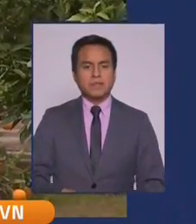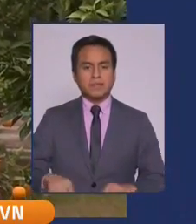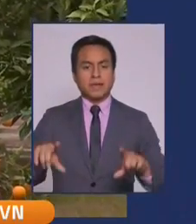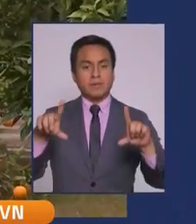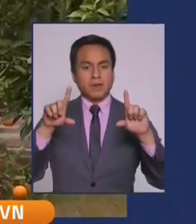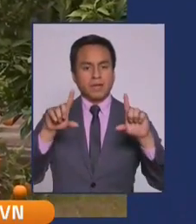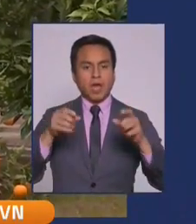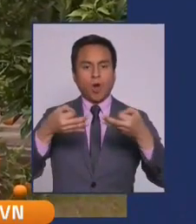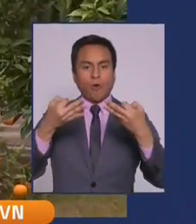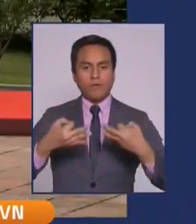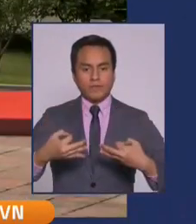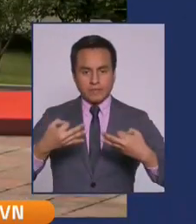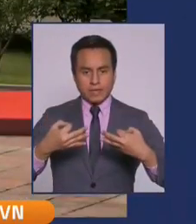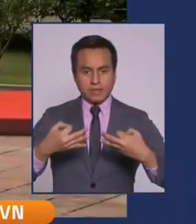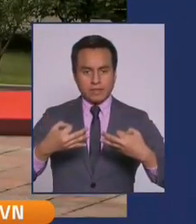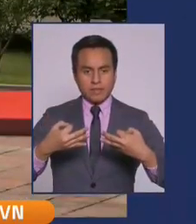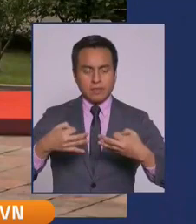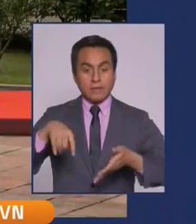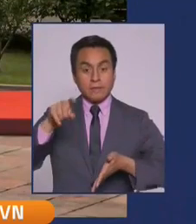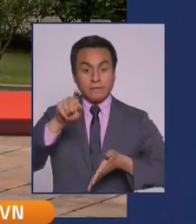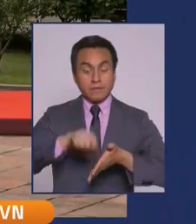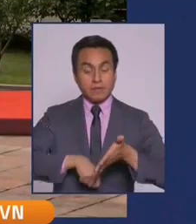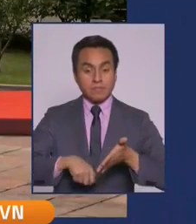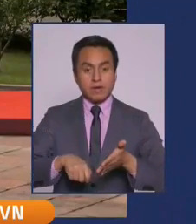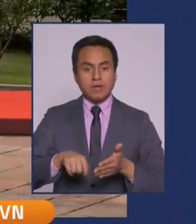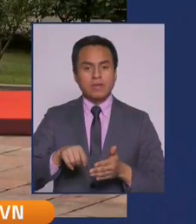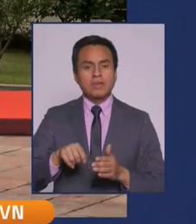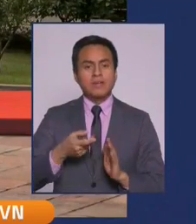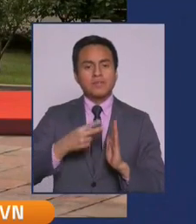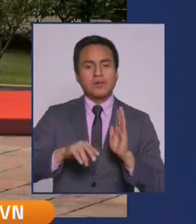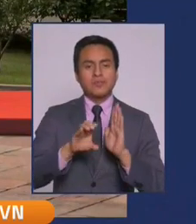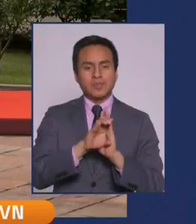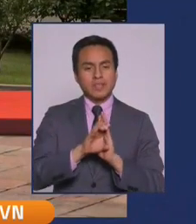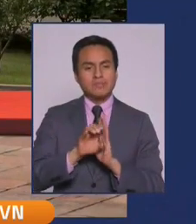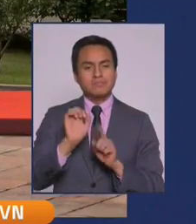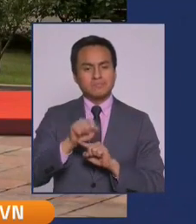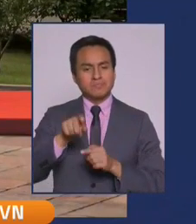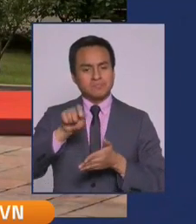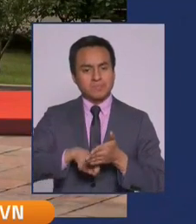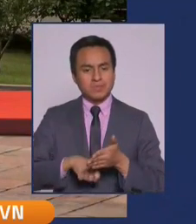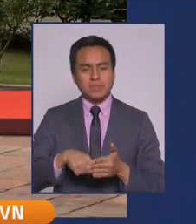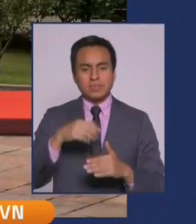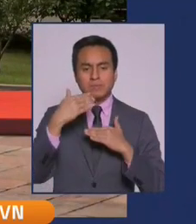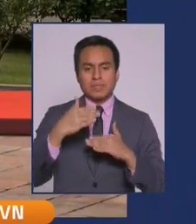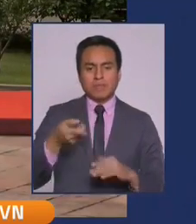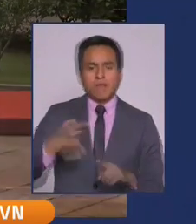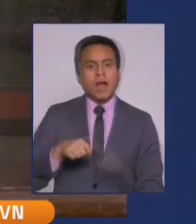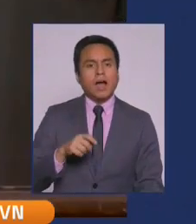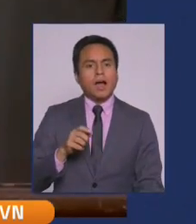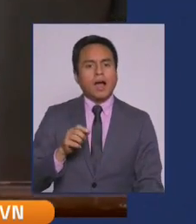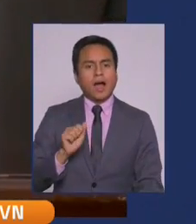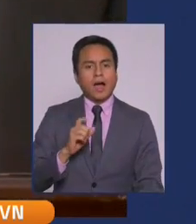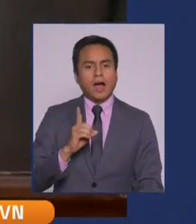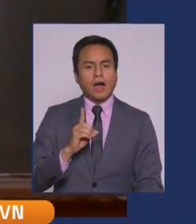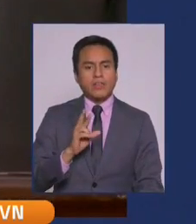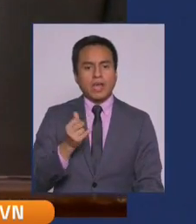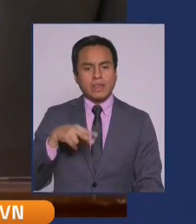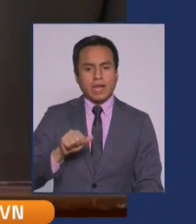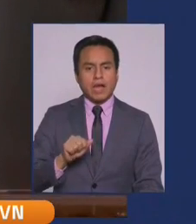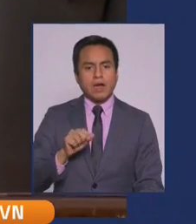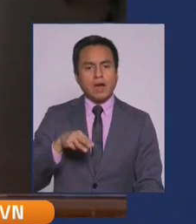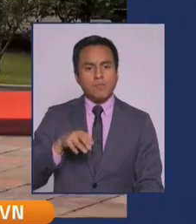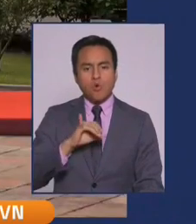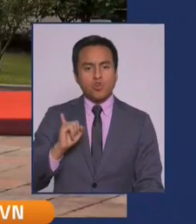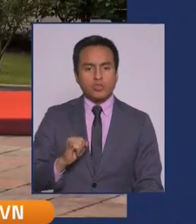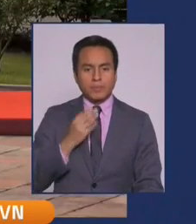Yo creo que la perpetuidad de las elecciones, eso no, porque la elección iba a ser solamente por este último periodo, así que no era un tema de perpetuidad.